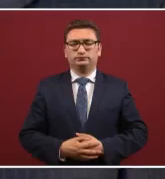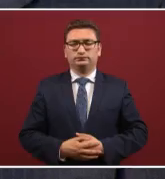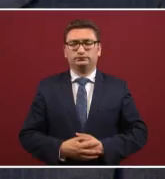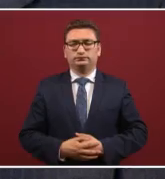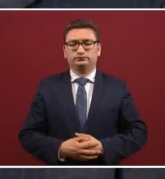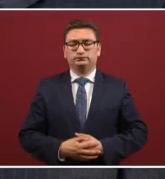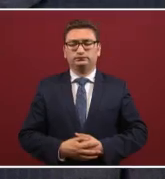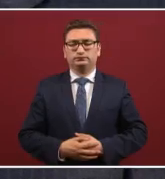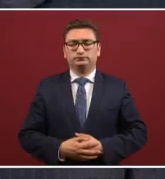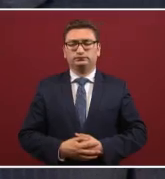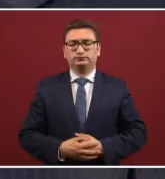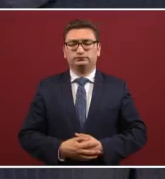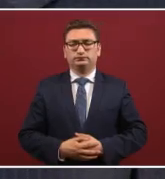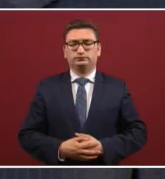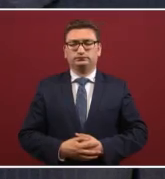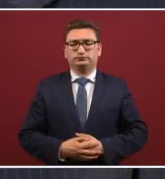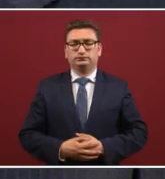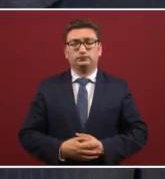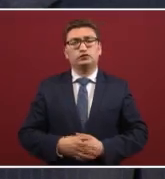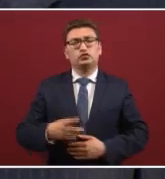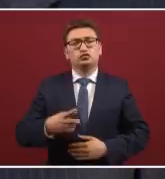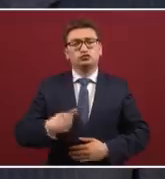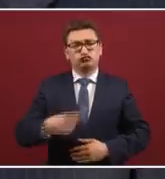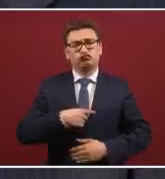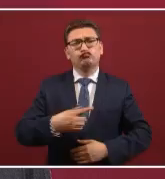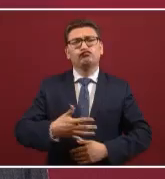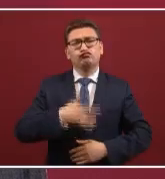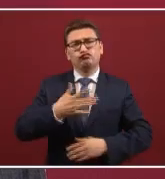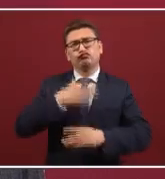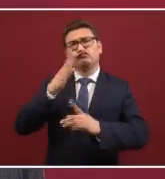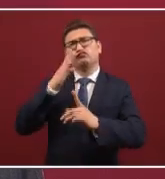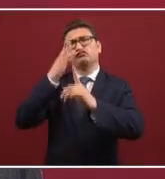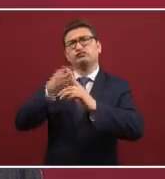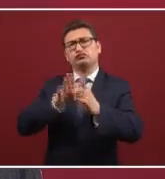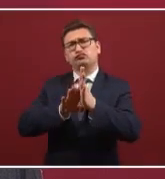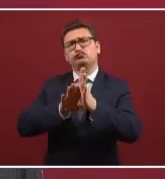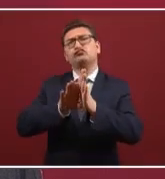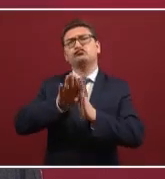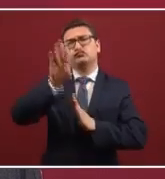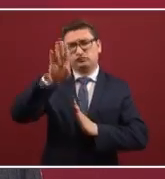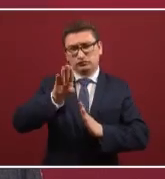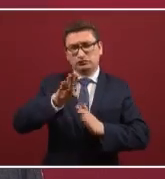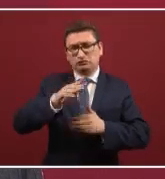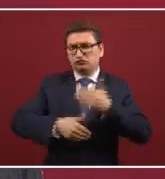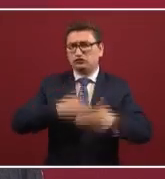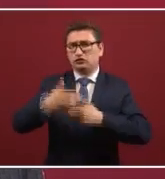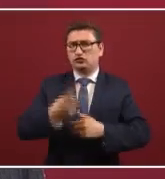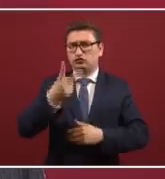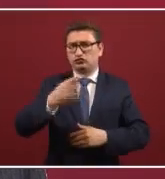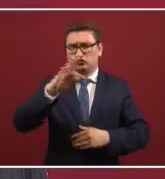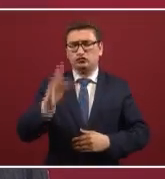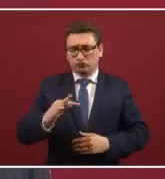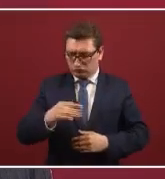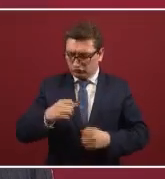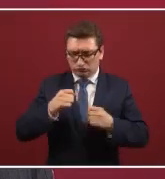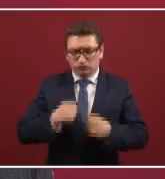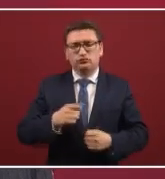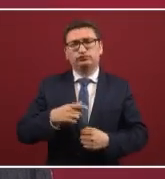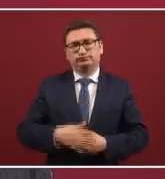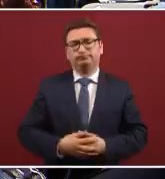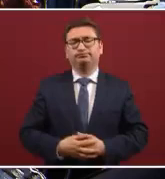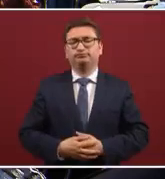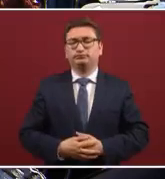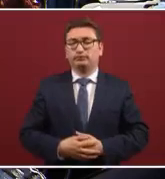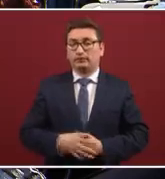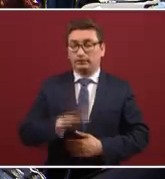apuesta de que vamos a crecer al 2%, como lo estimamos. Correcto,